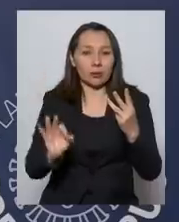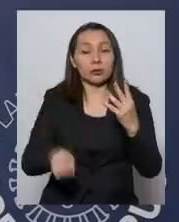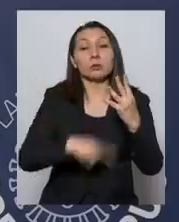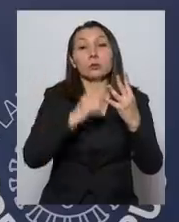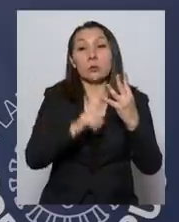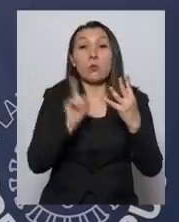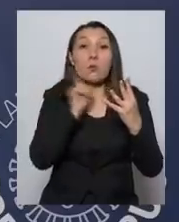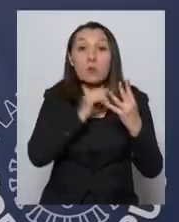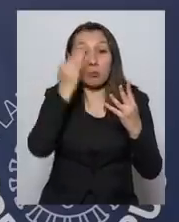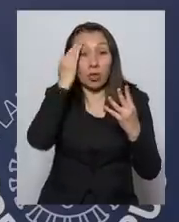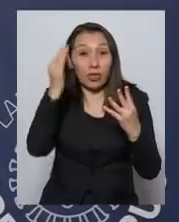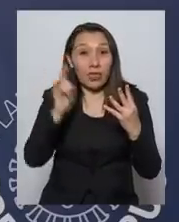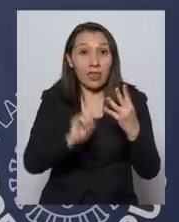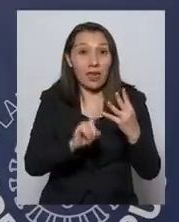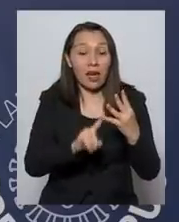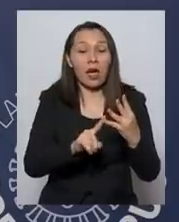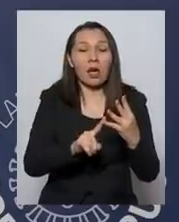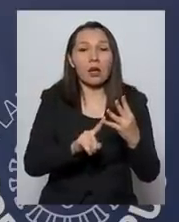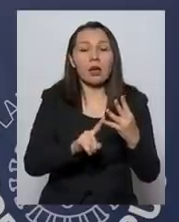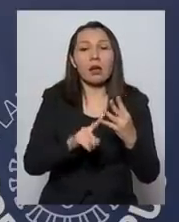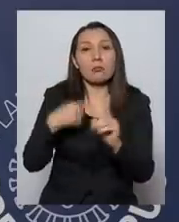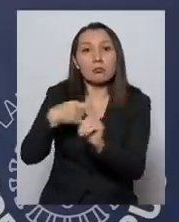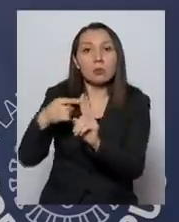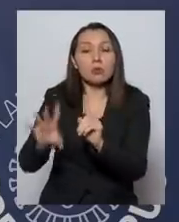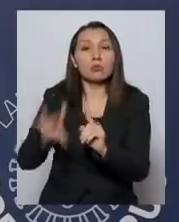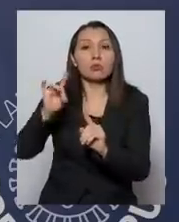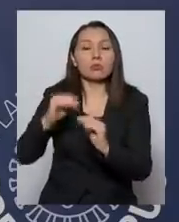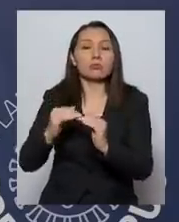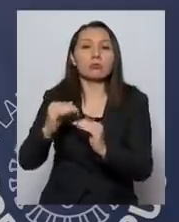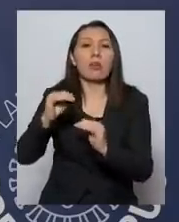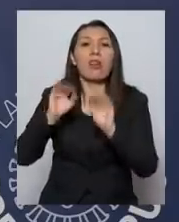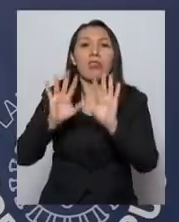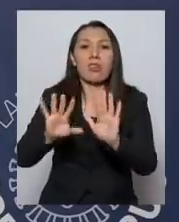17,24%, y en la última jornada la positividad es de